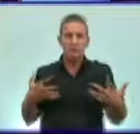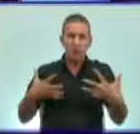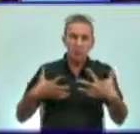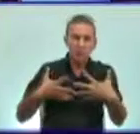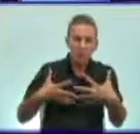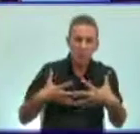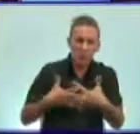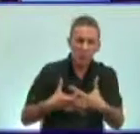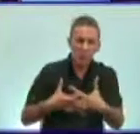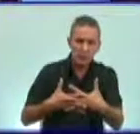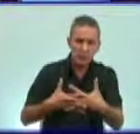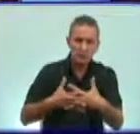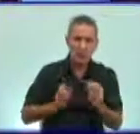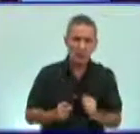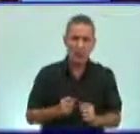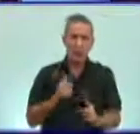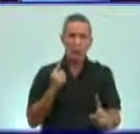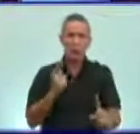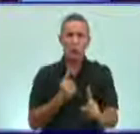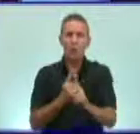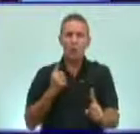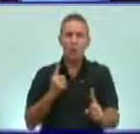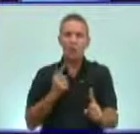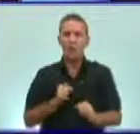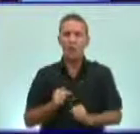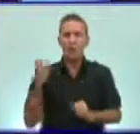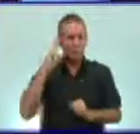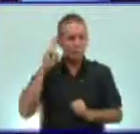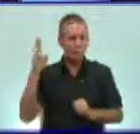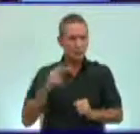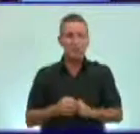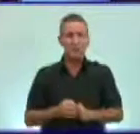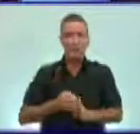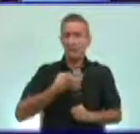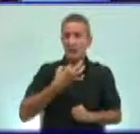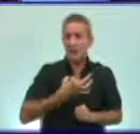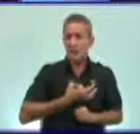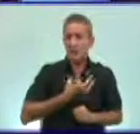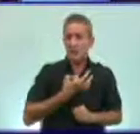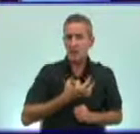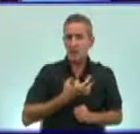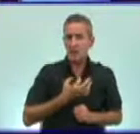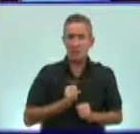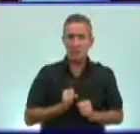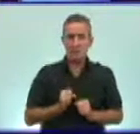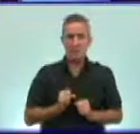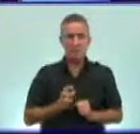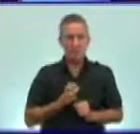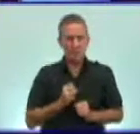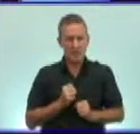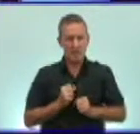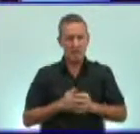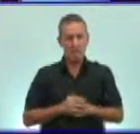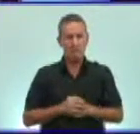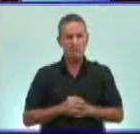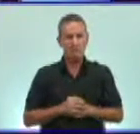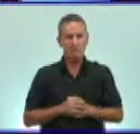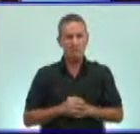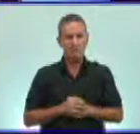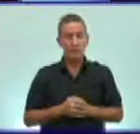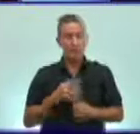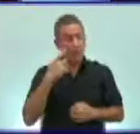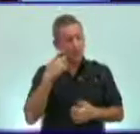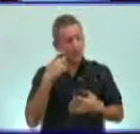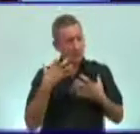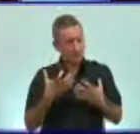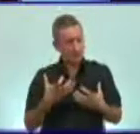reacción al proceso revolucionario, pues evidentemente se plantea a aquellos que disienten de ella. Es curioso y